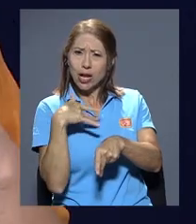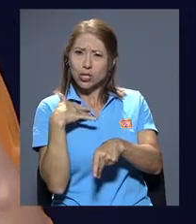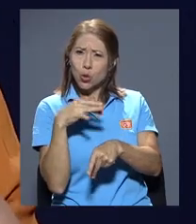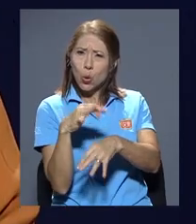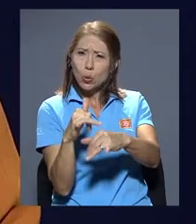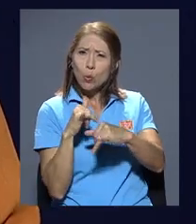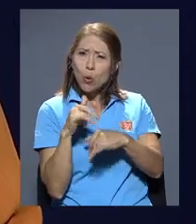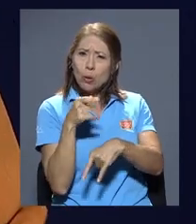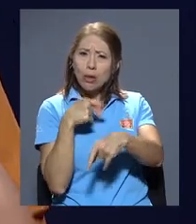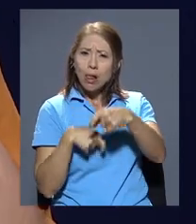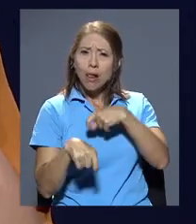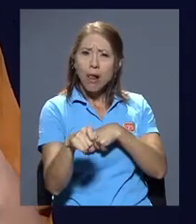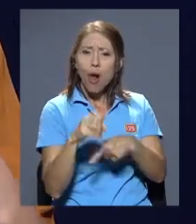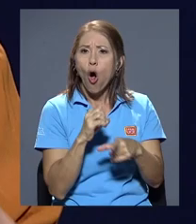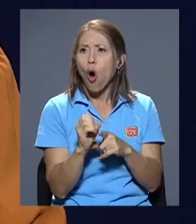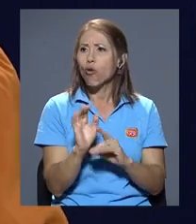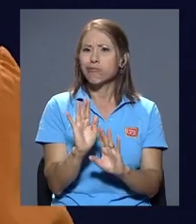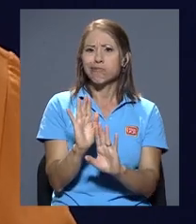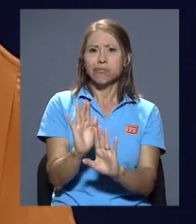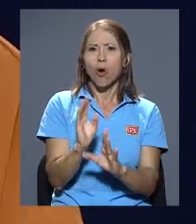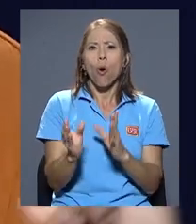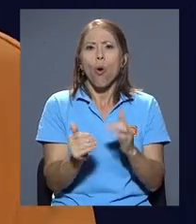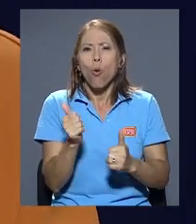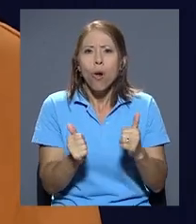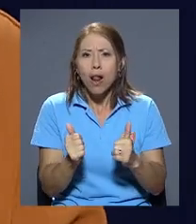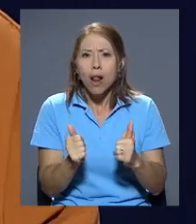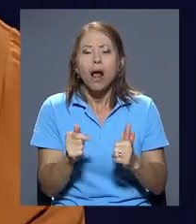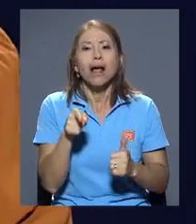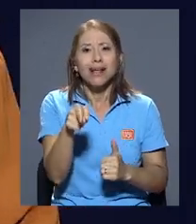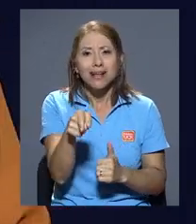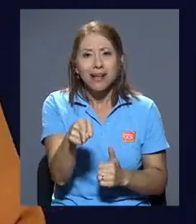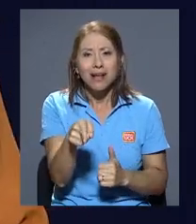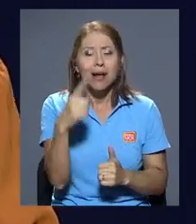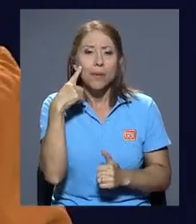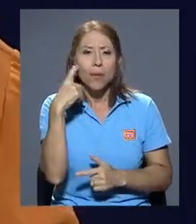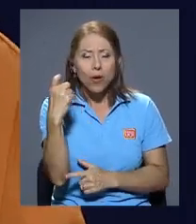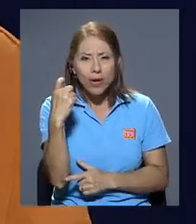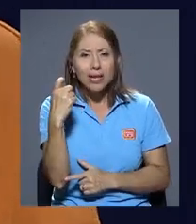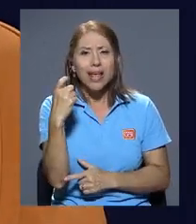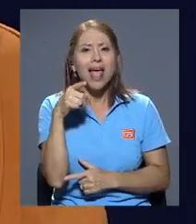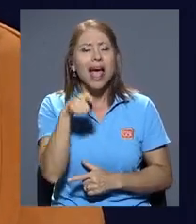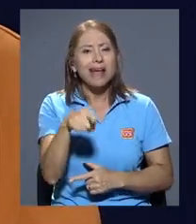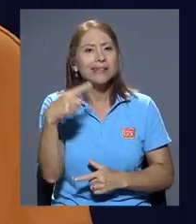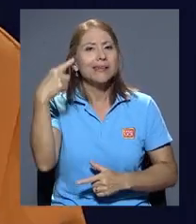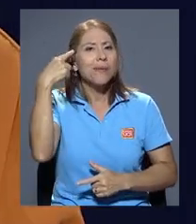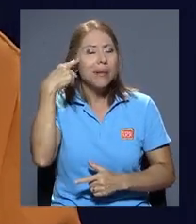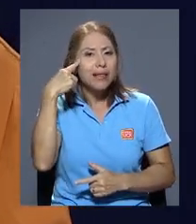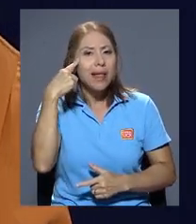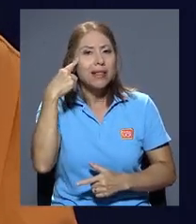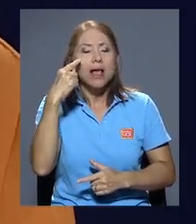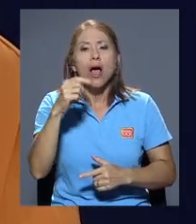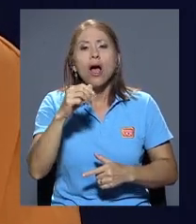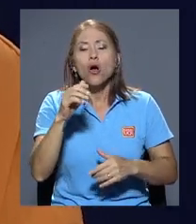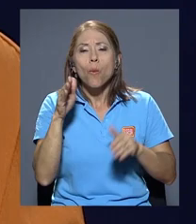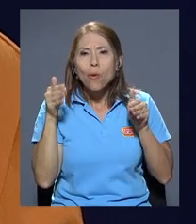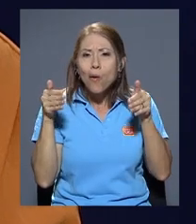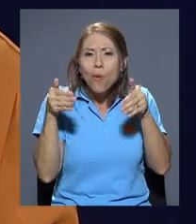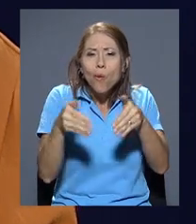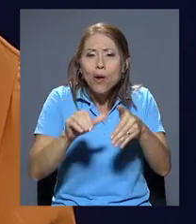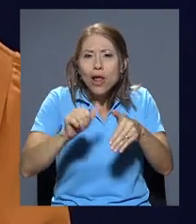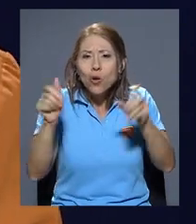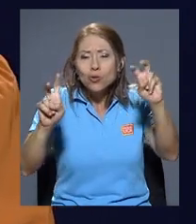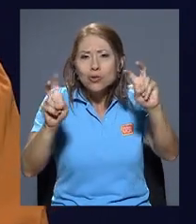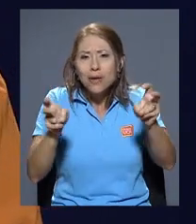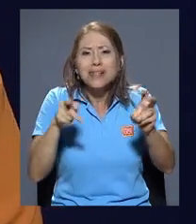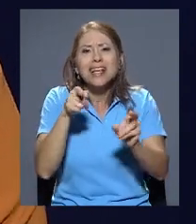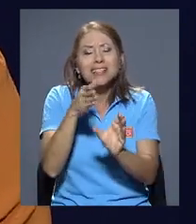porque se plantea el abordar otras zonas, otros puntos que rodean esa psicología del